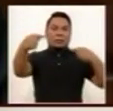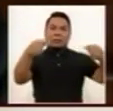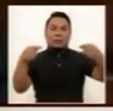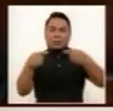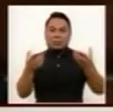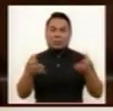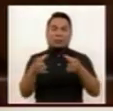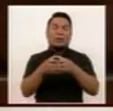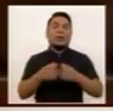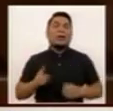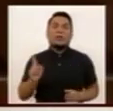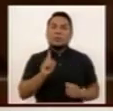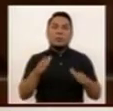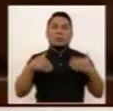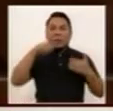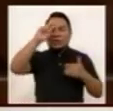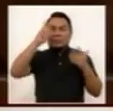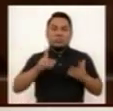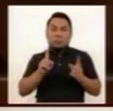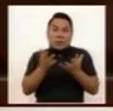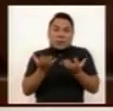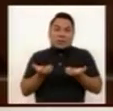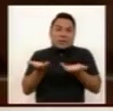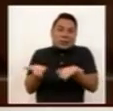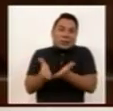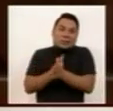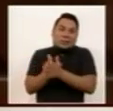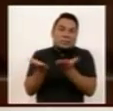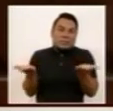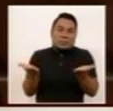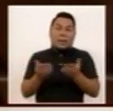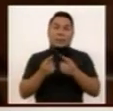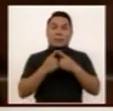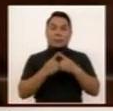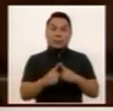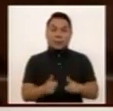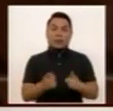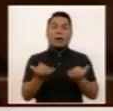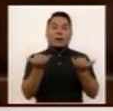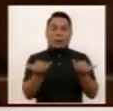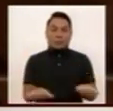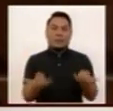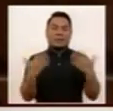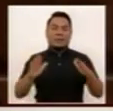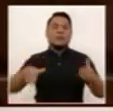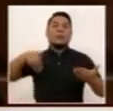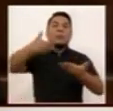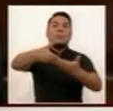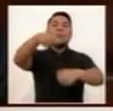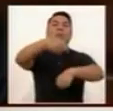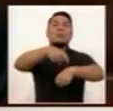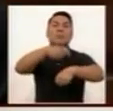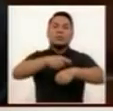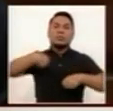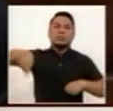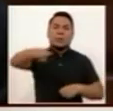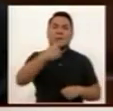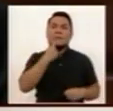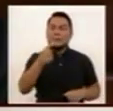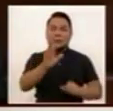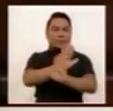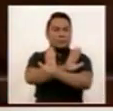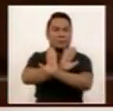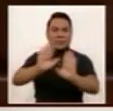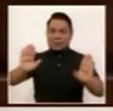que ningún peruano podría desear. Llegó el momento de decir basta. Los